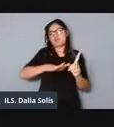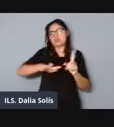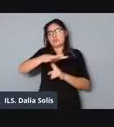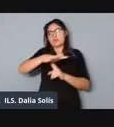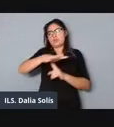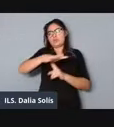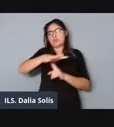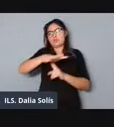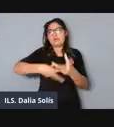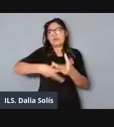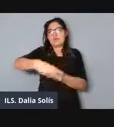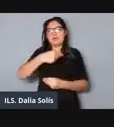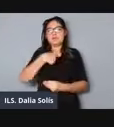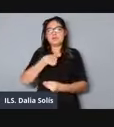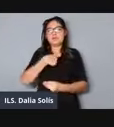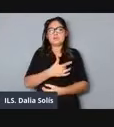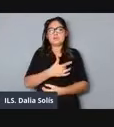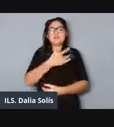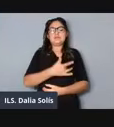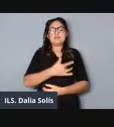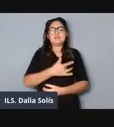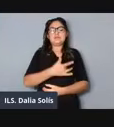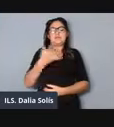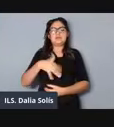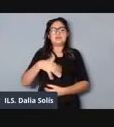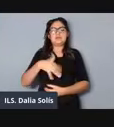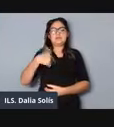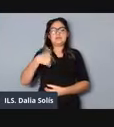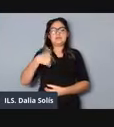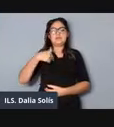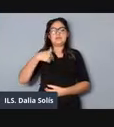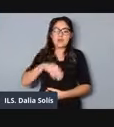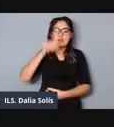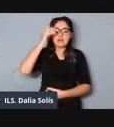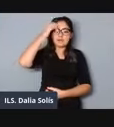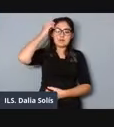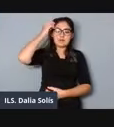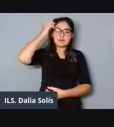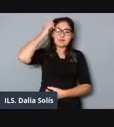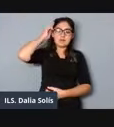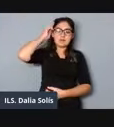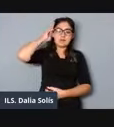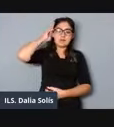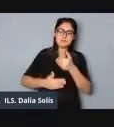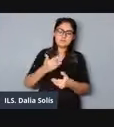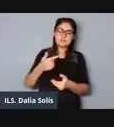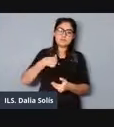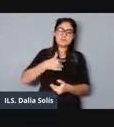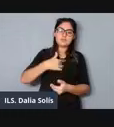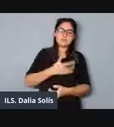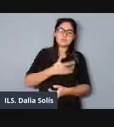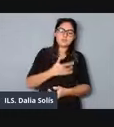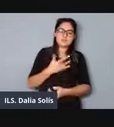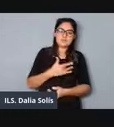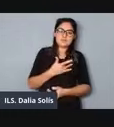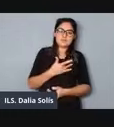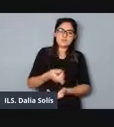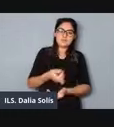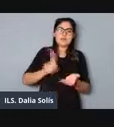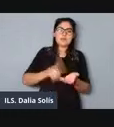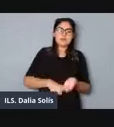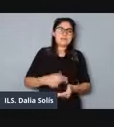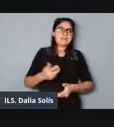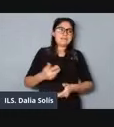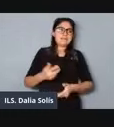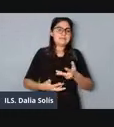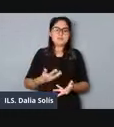me genere un sentimiento, ¿no? Que le llamamos conciencia moral, un sentimiento de conciencia